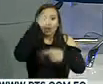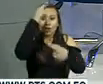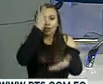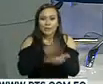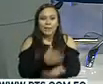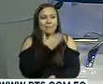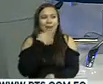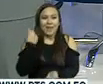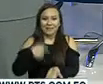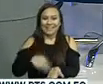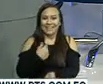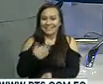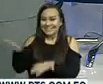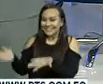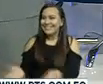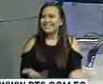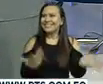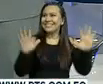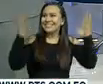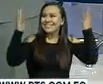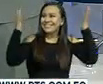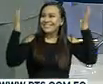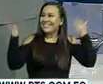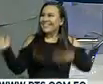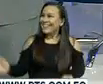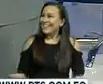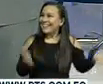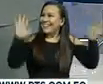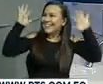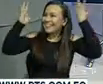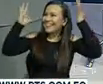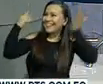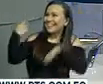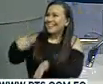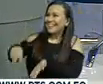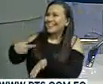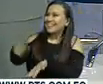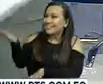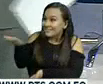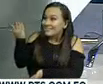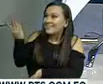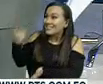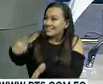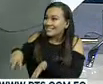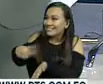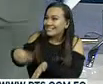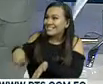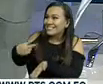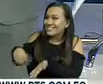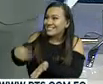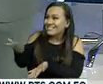y también en los planos algo vivo en el baile